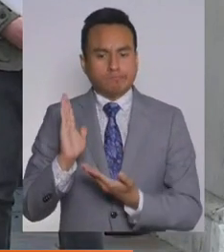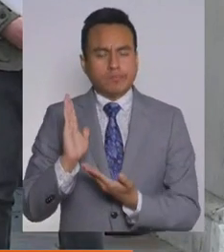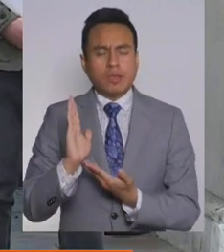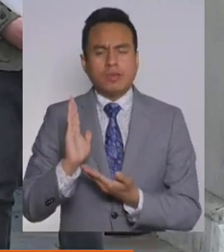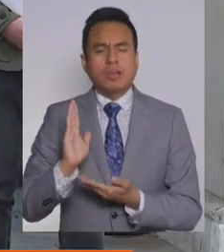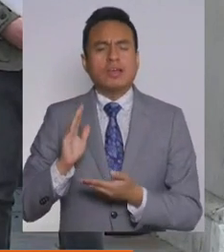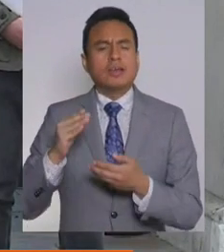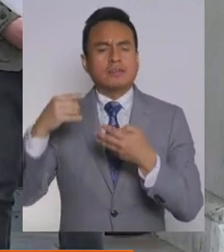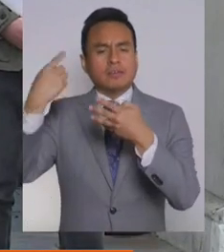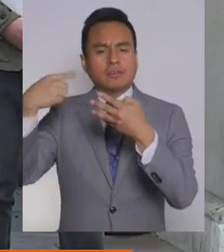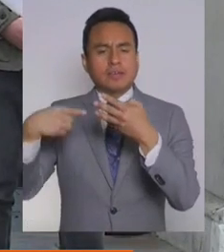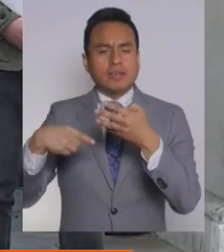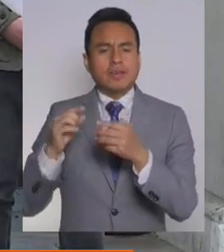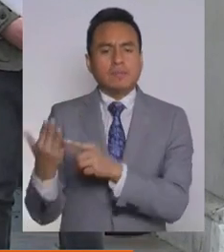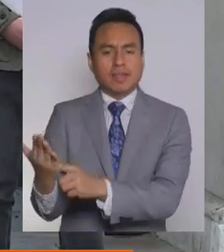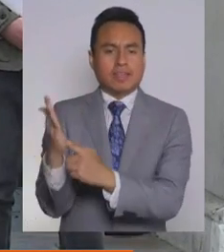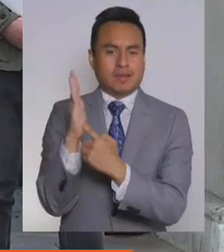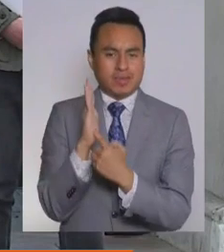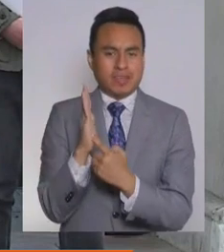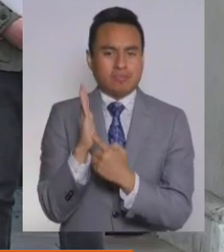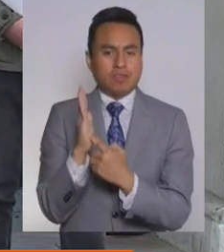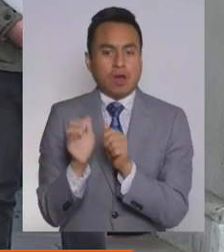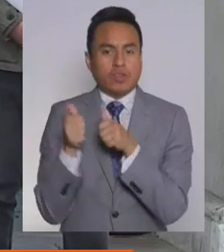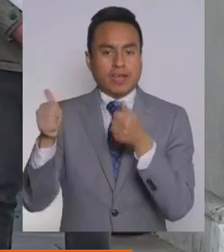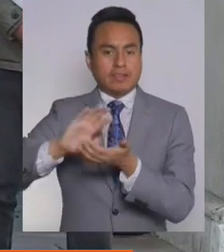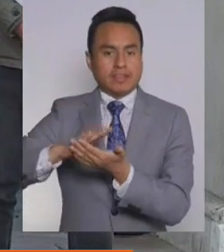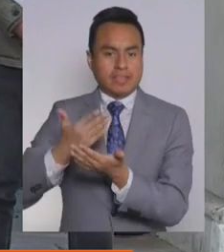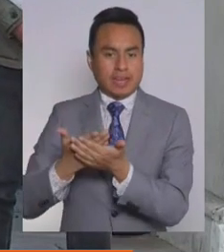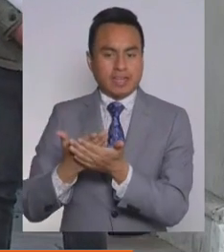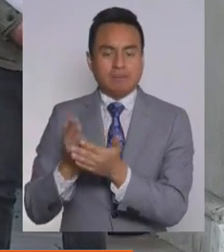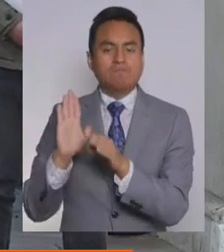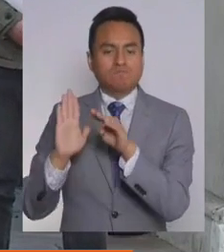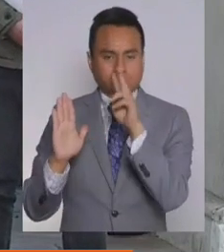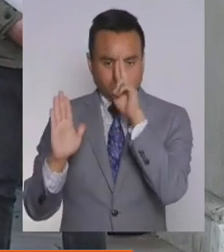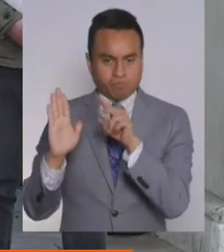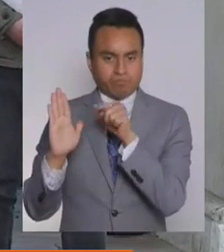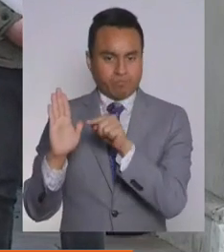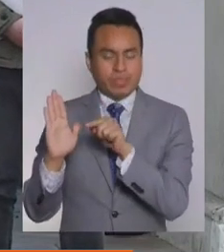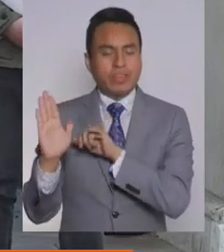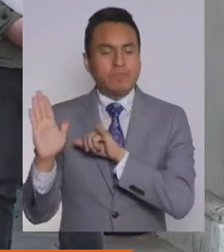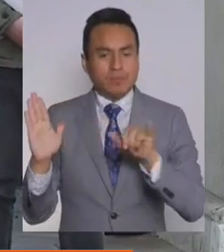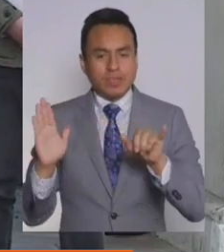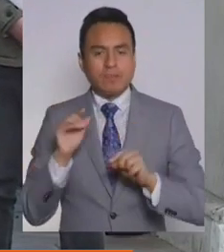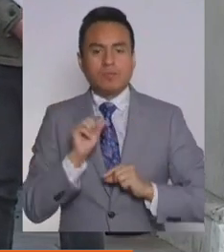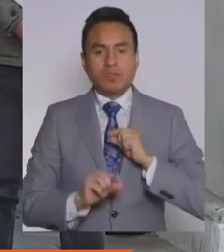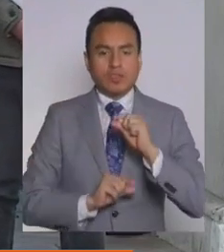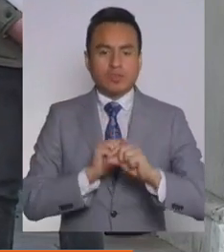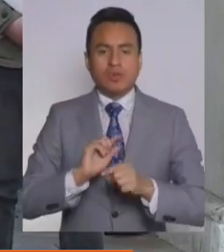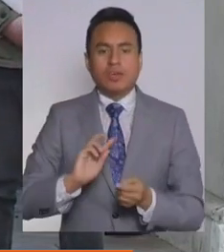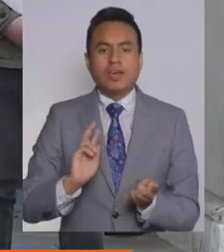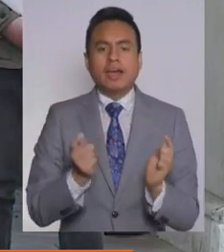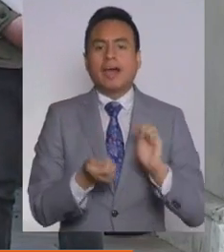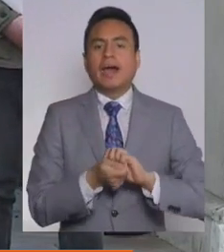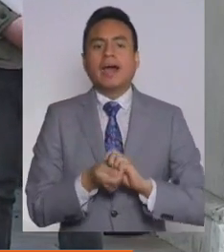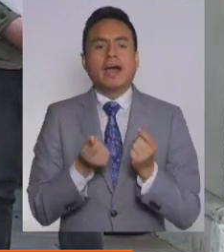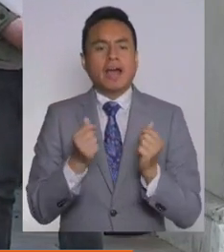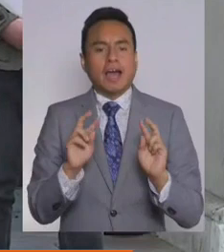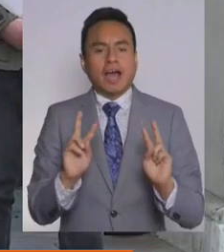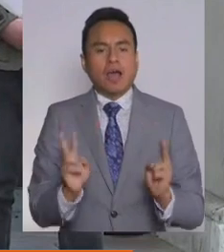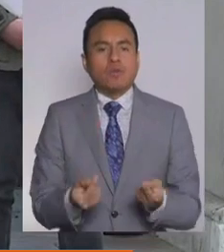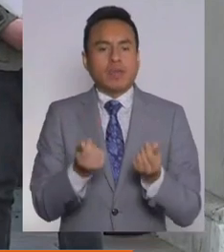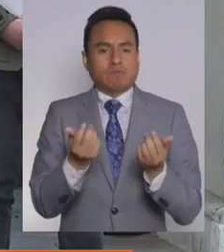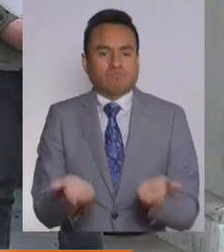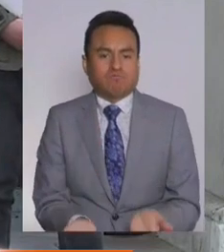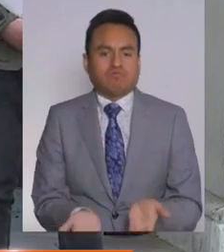recogiendo los planteamientos de la autoridad sanitaria para poder ir dando paso también a un proceso de recuperación de